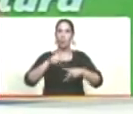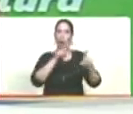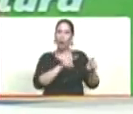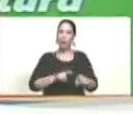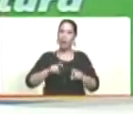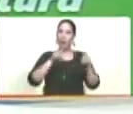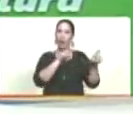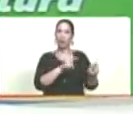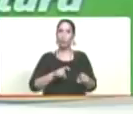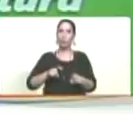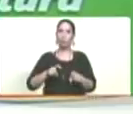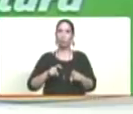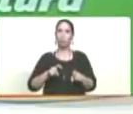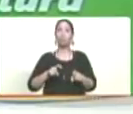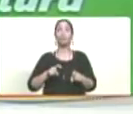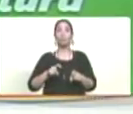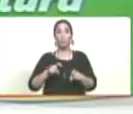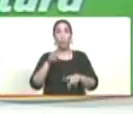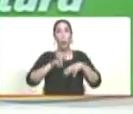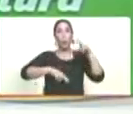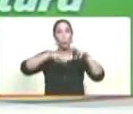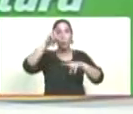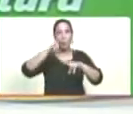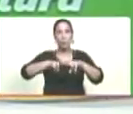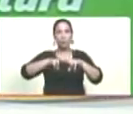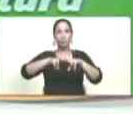está por construir.